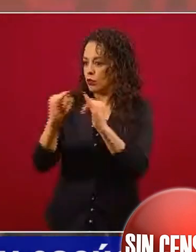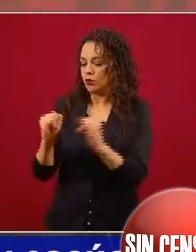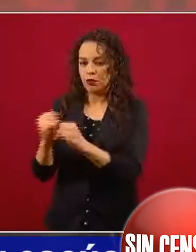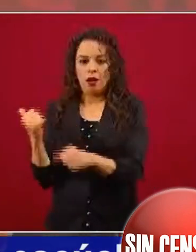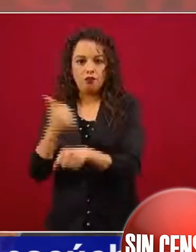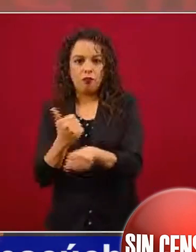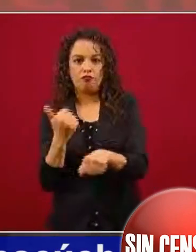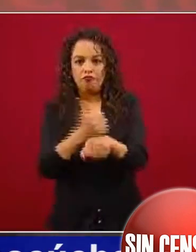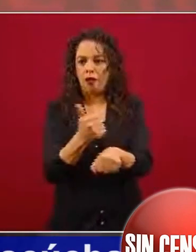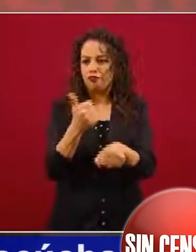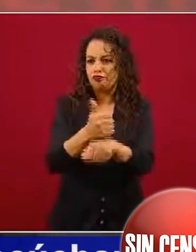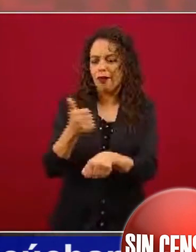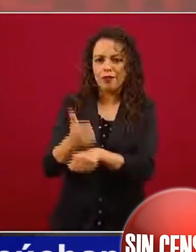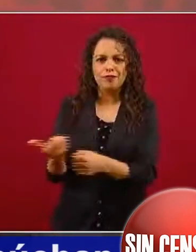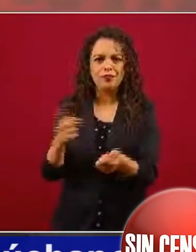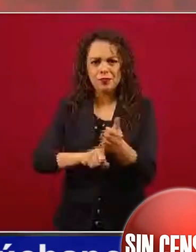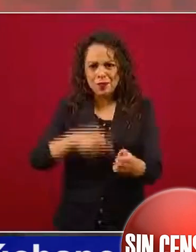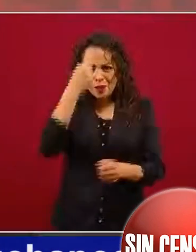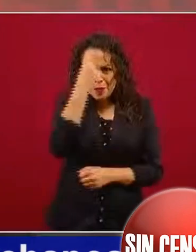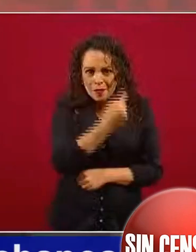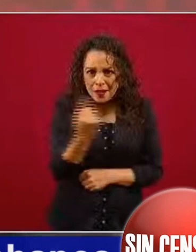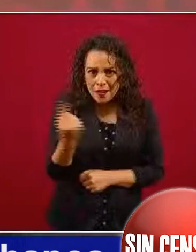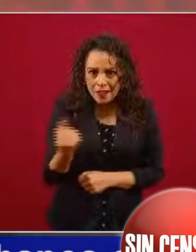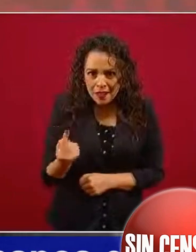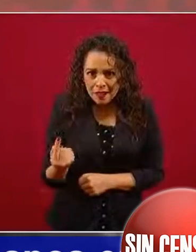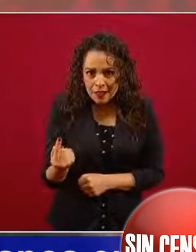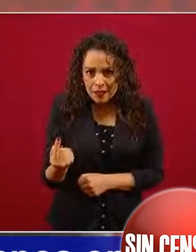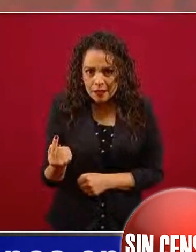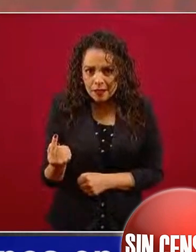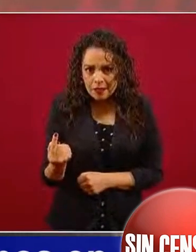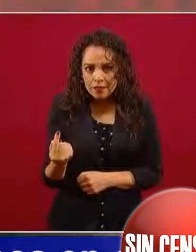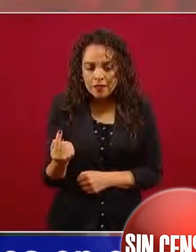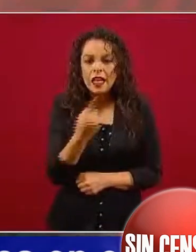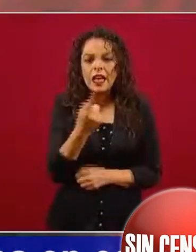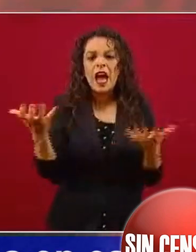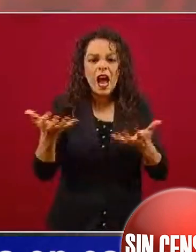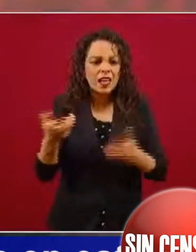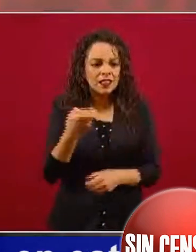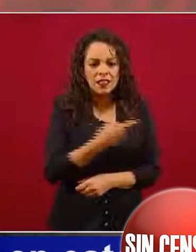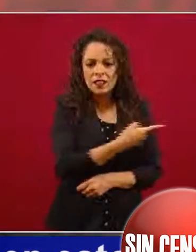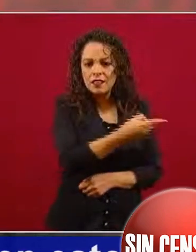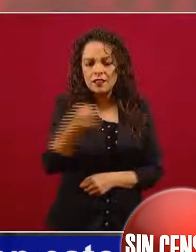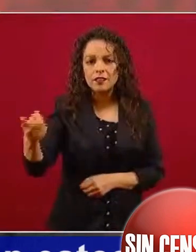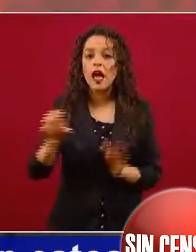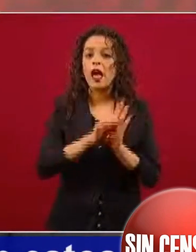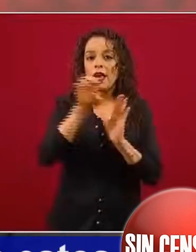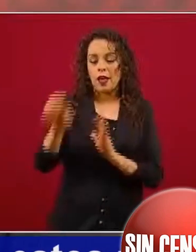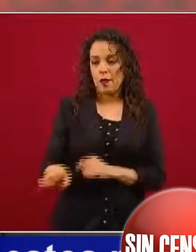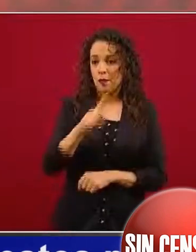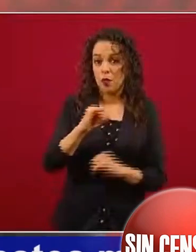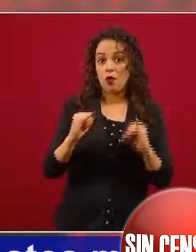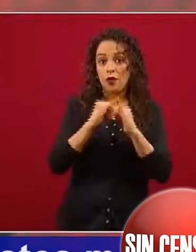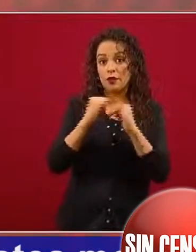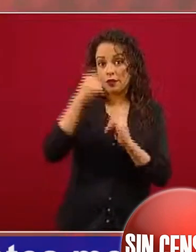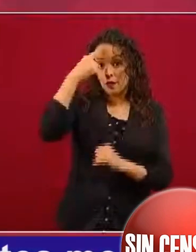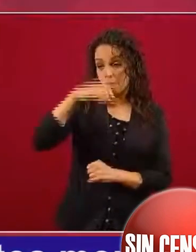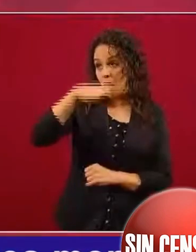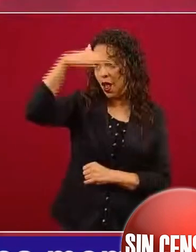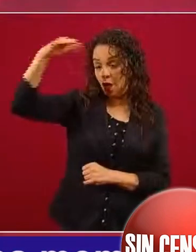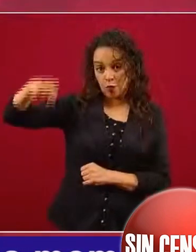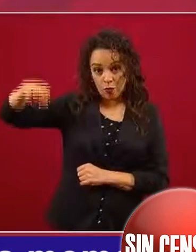Bueno, ¿y para qué están las instituciones? Por ejemplo, en el caso adulto mayor, ¿qué no es